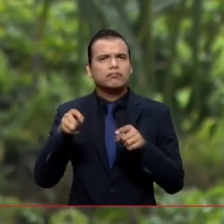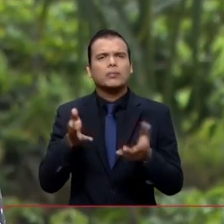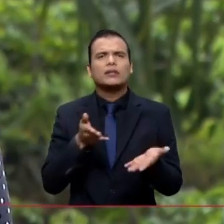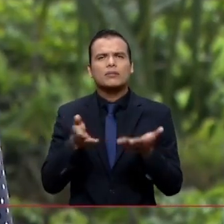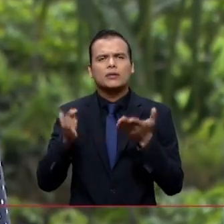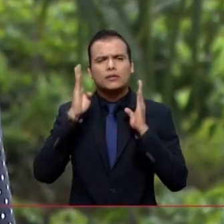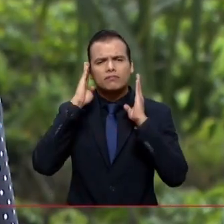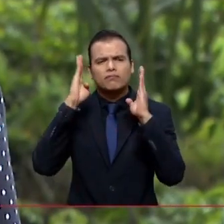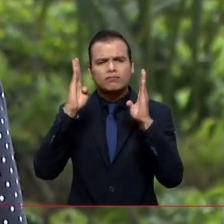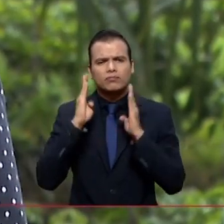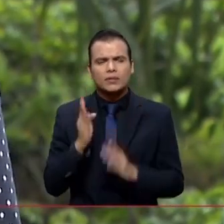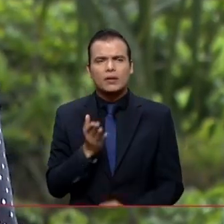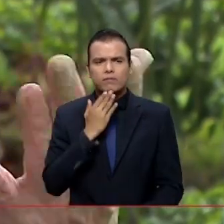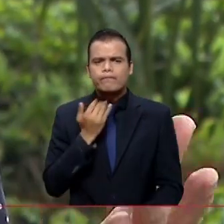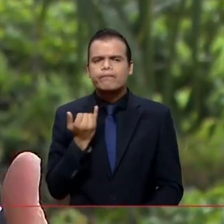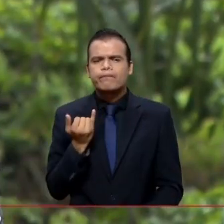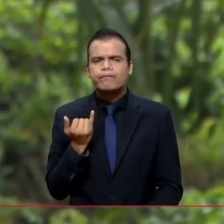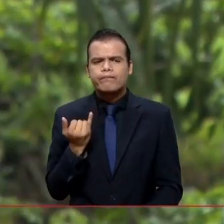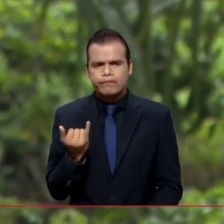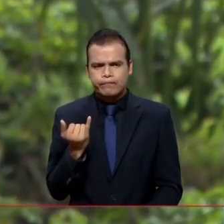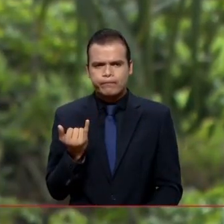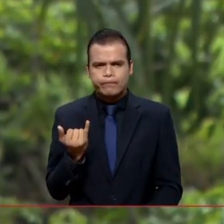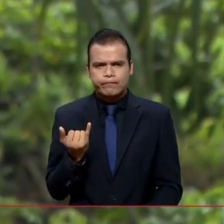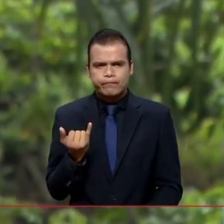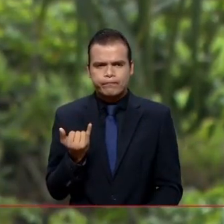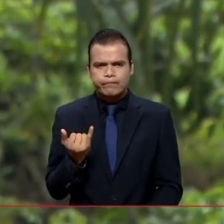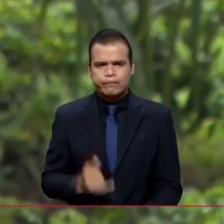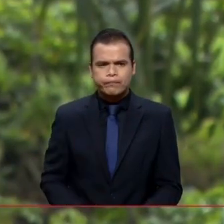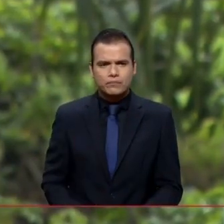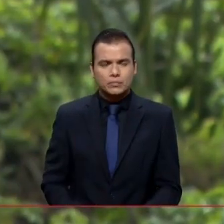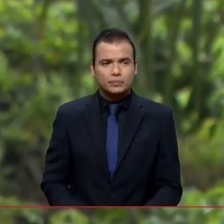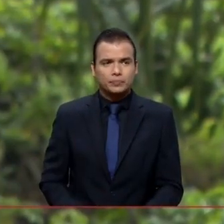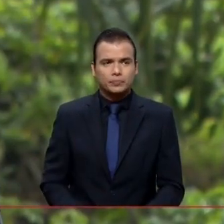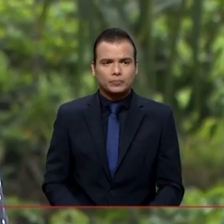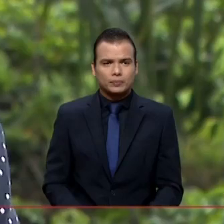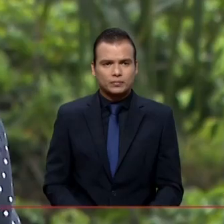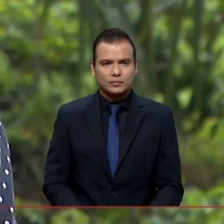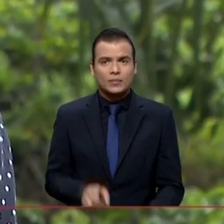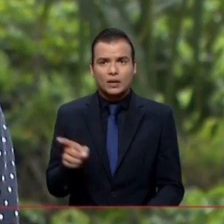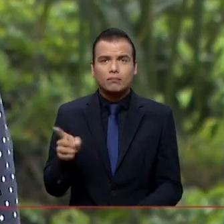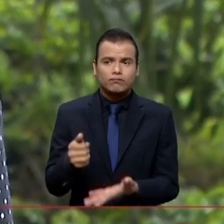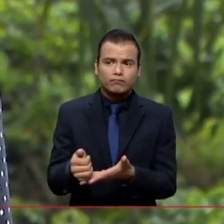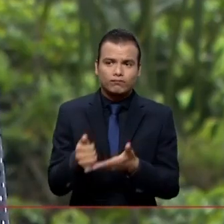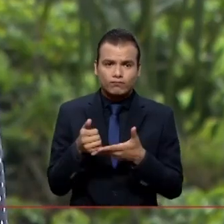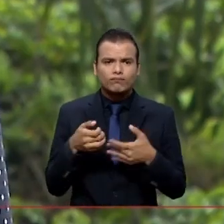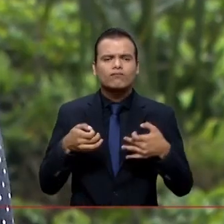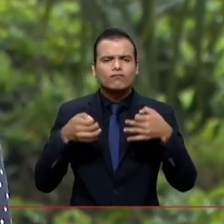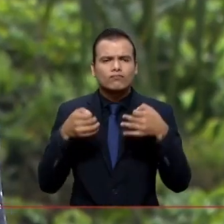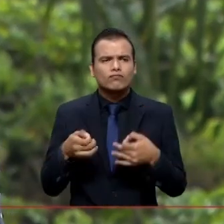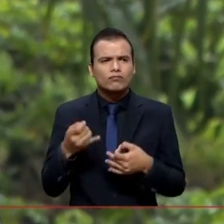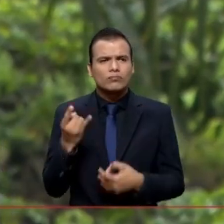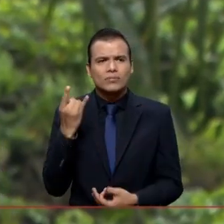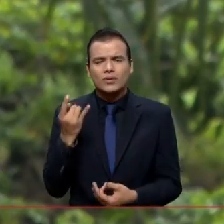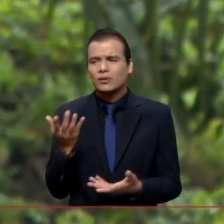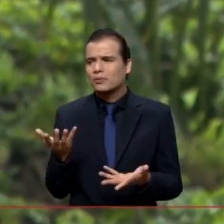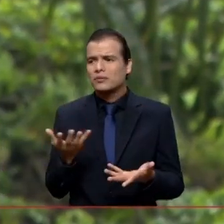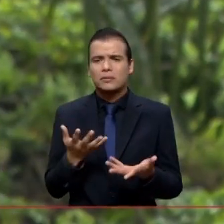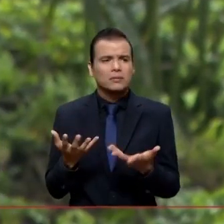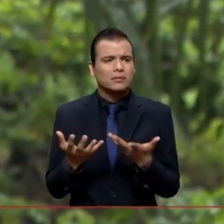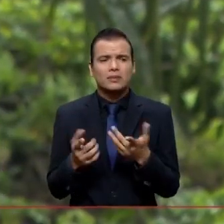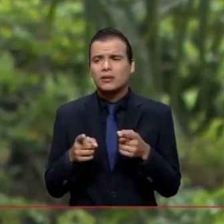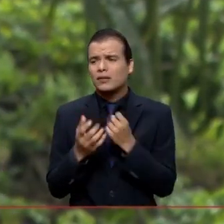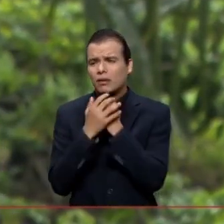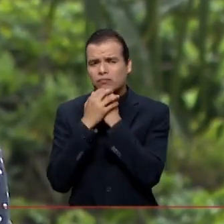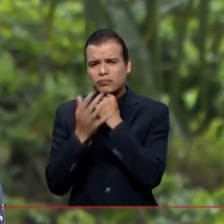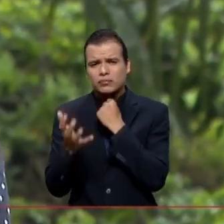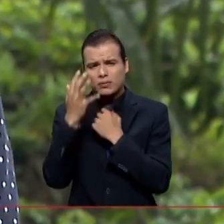Cali, en el Valle del Cauca, en Armenia, en Pereira. Es una línea nacional de soporte y ayuda. Si necesita con quién hablar porque se siente